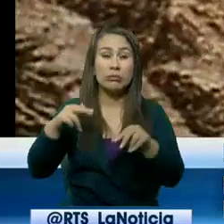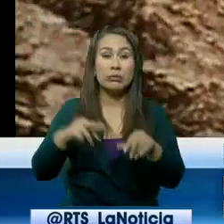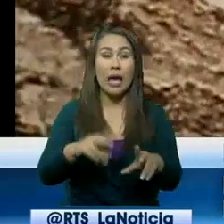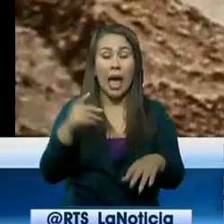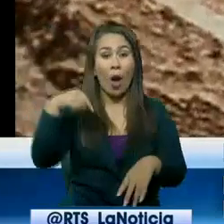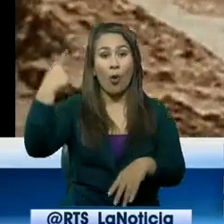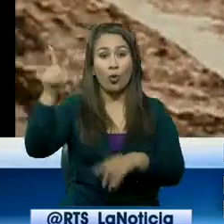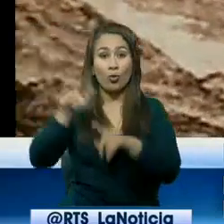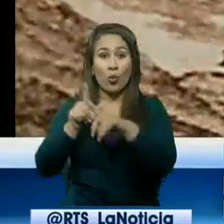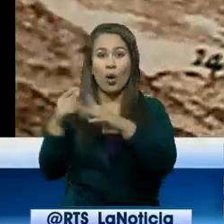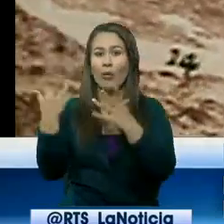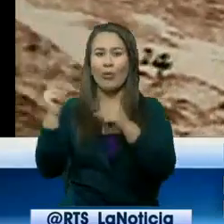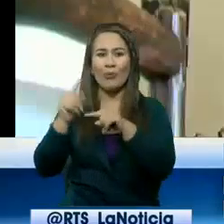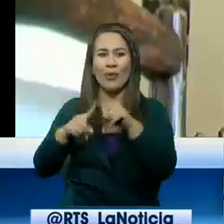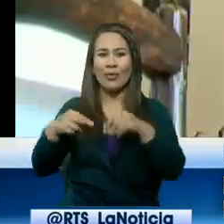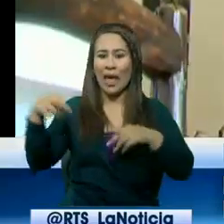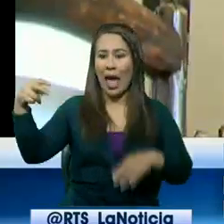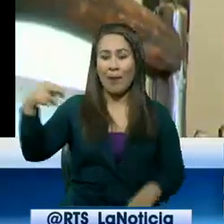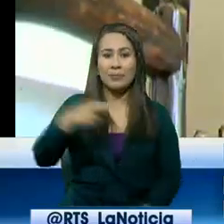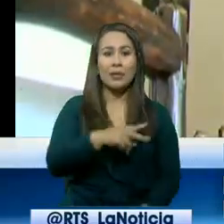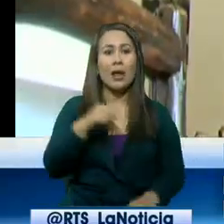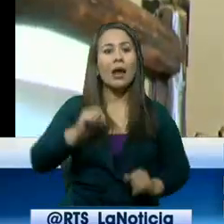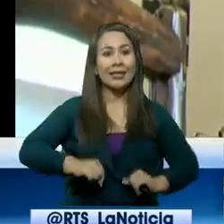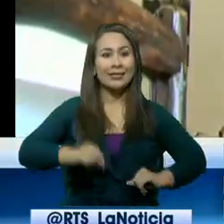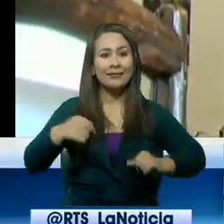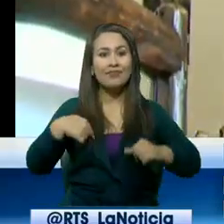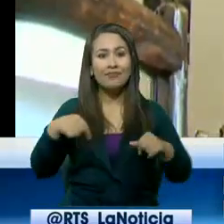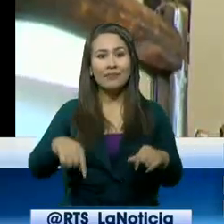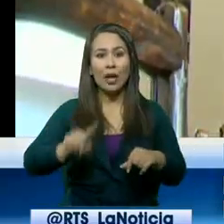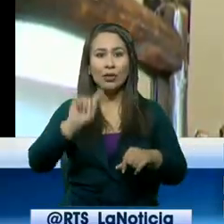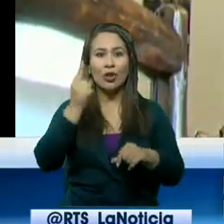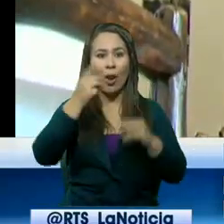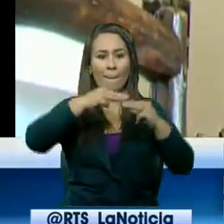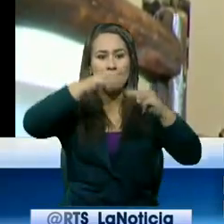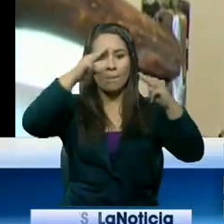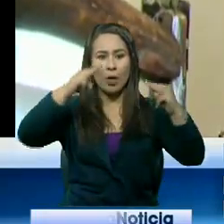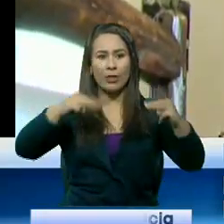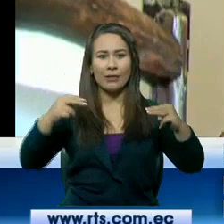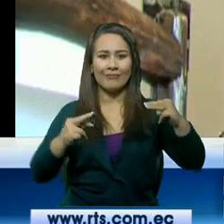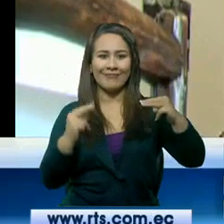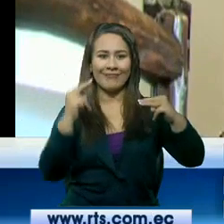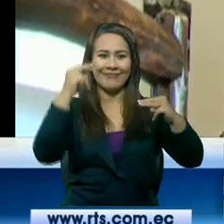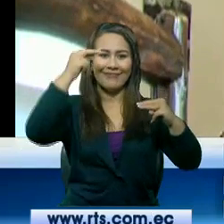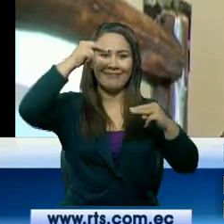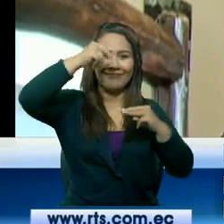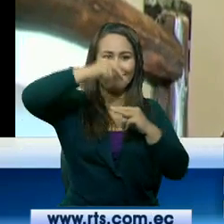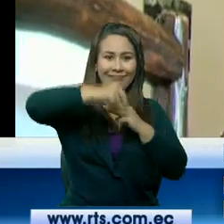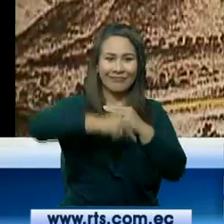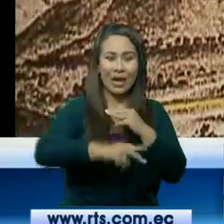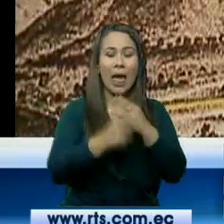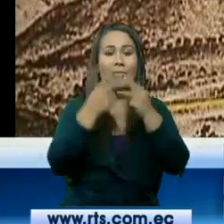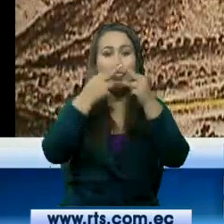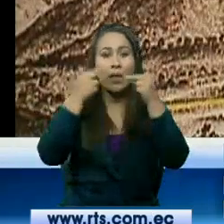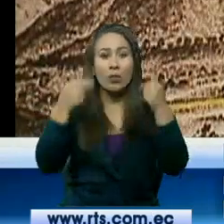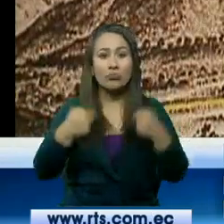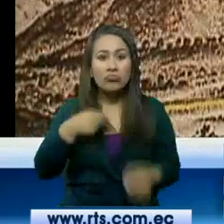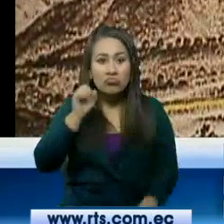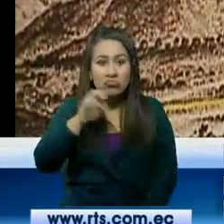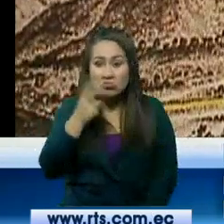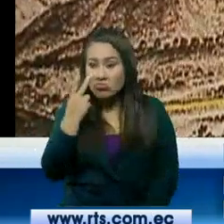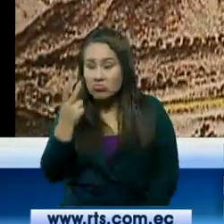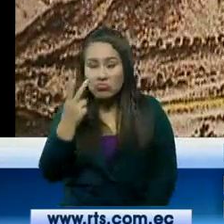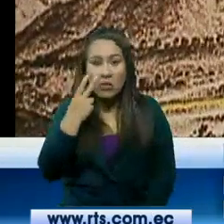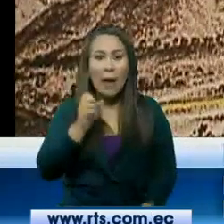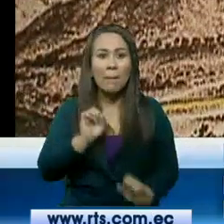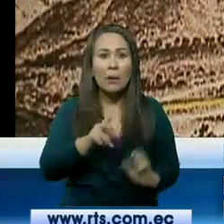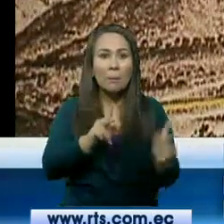país a lo largo de la línea ecuatorial. Aquí sí, porque los Andes nos proveen de estos puntos fijos naturales de referencia que les